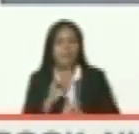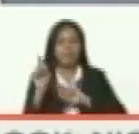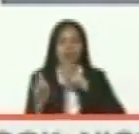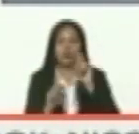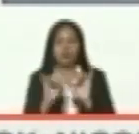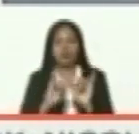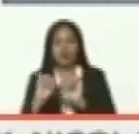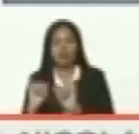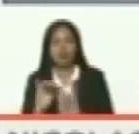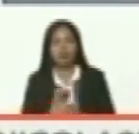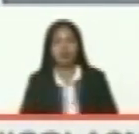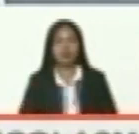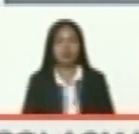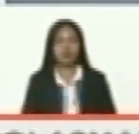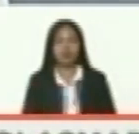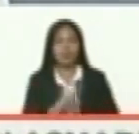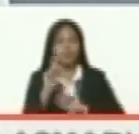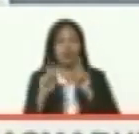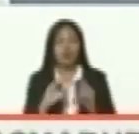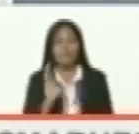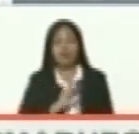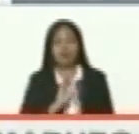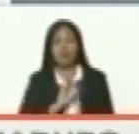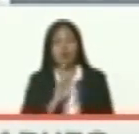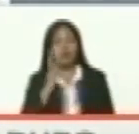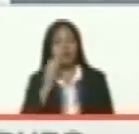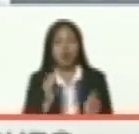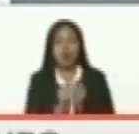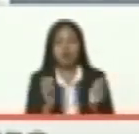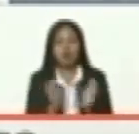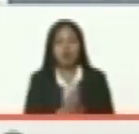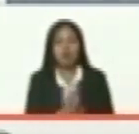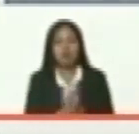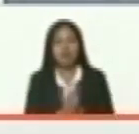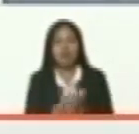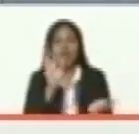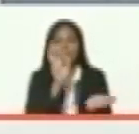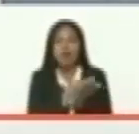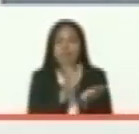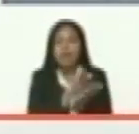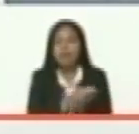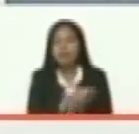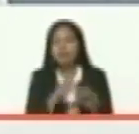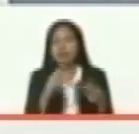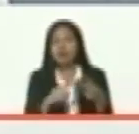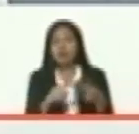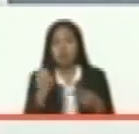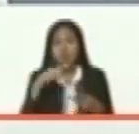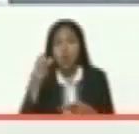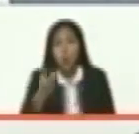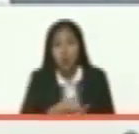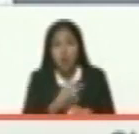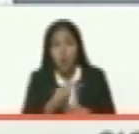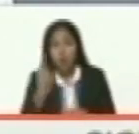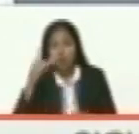Pregúntese usted, pregúntese en Anzoátegui, por ejemplo, en Nueva Esparta. ¿Usted tiene gobernador?